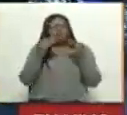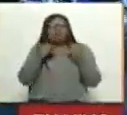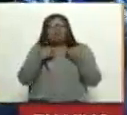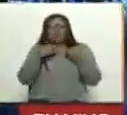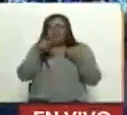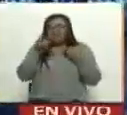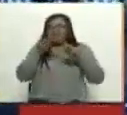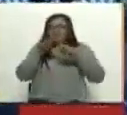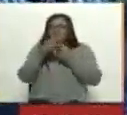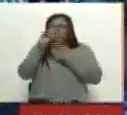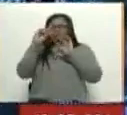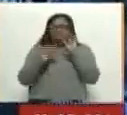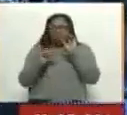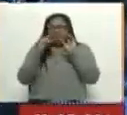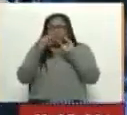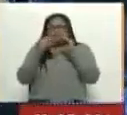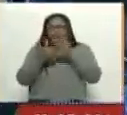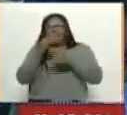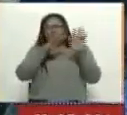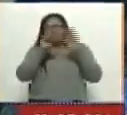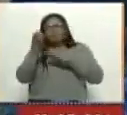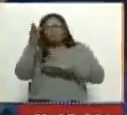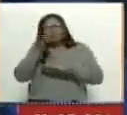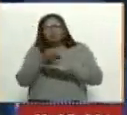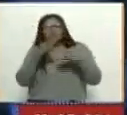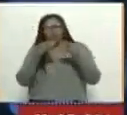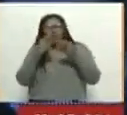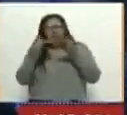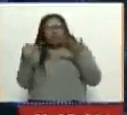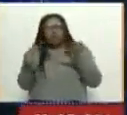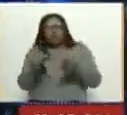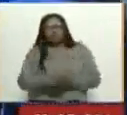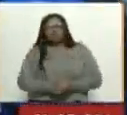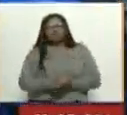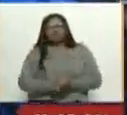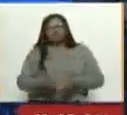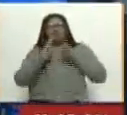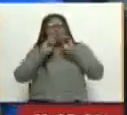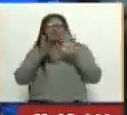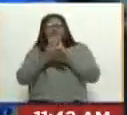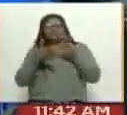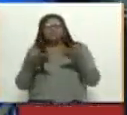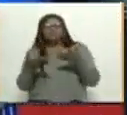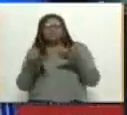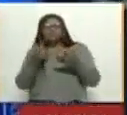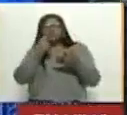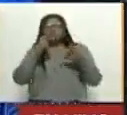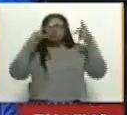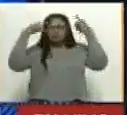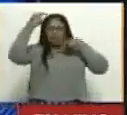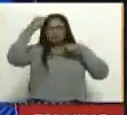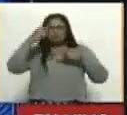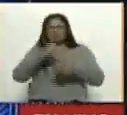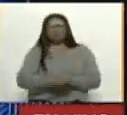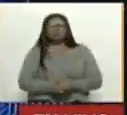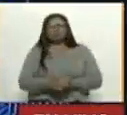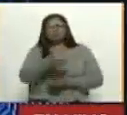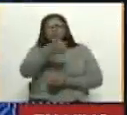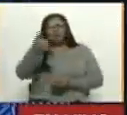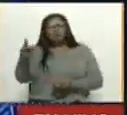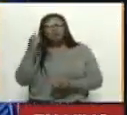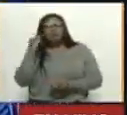esa disminución de más de un 90% de los ingresos y la respuesta está en las palabras de Chávez cada mujer